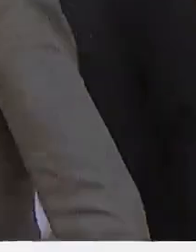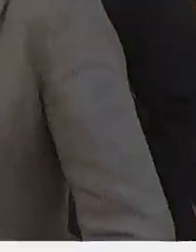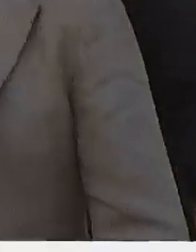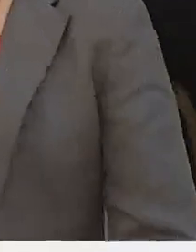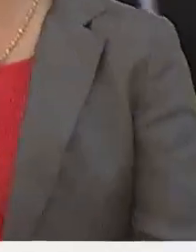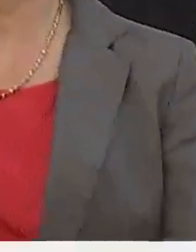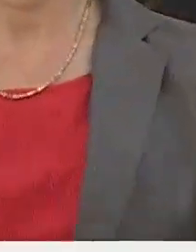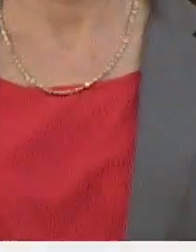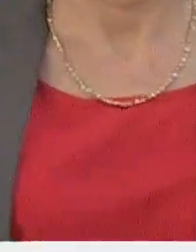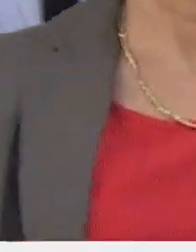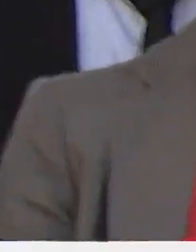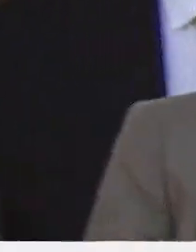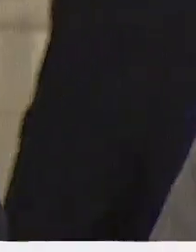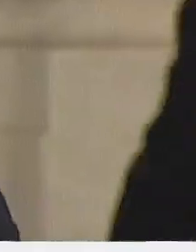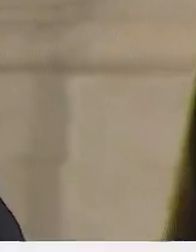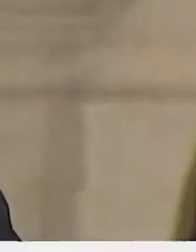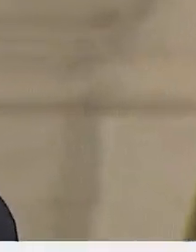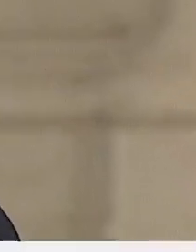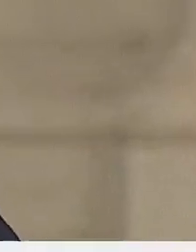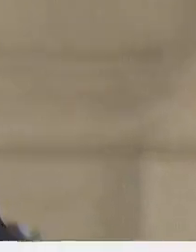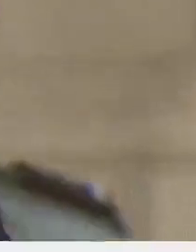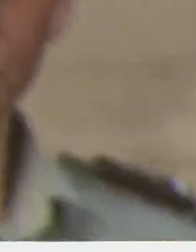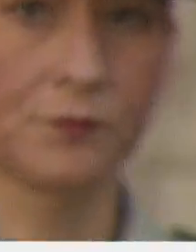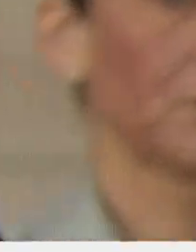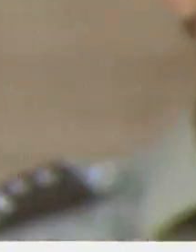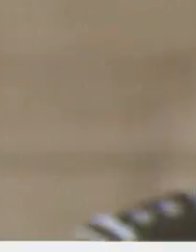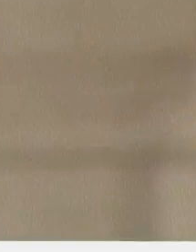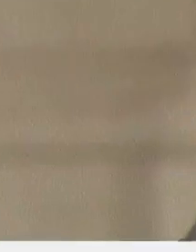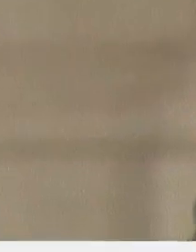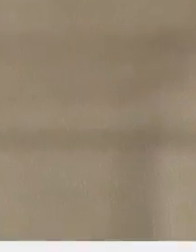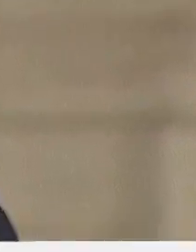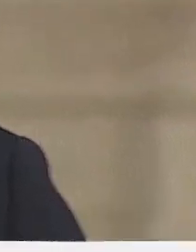está llegando, vamos a escuchar al presidente de la República en este instante.